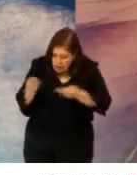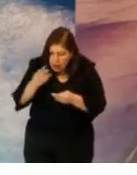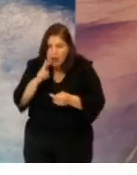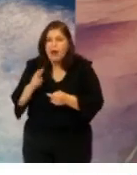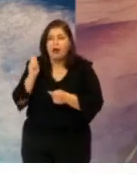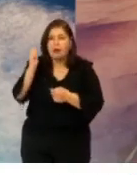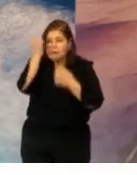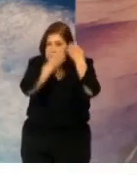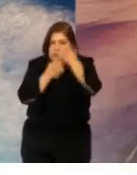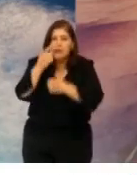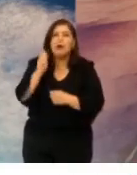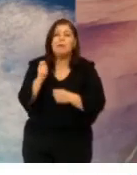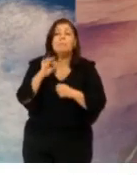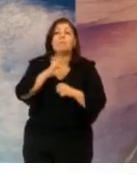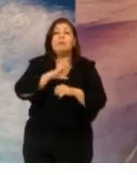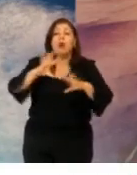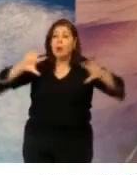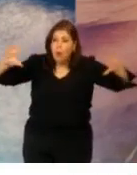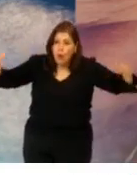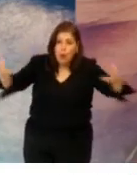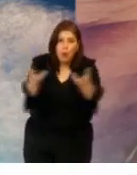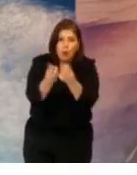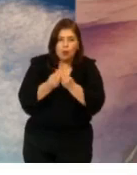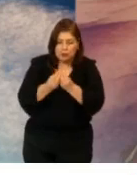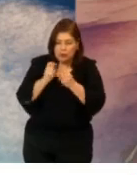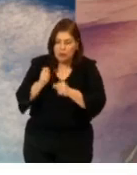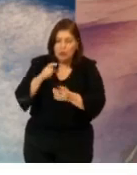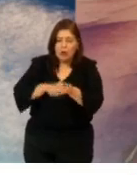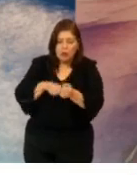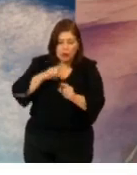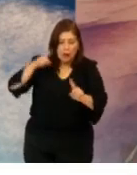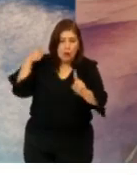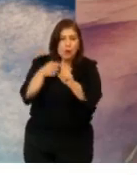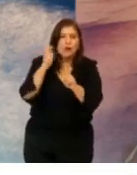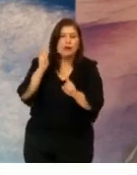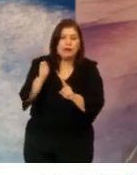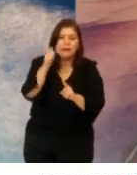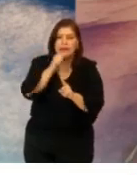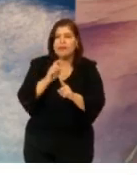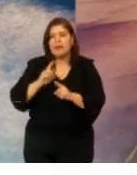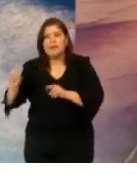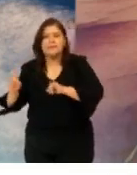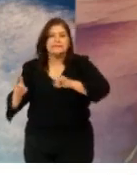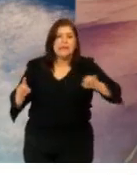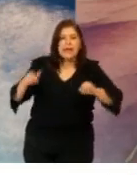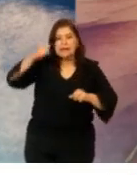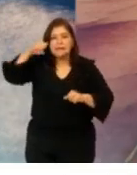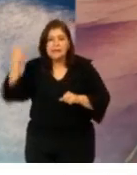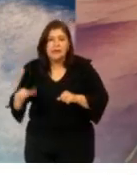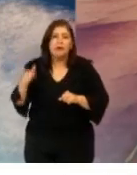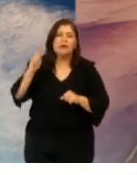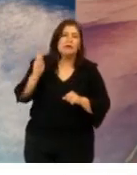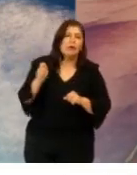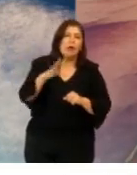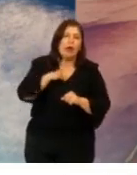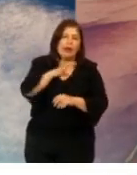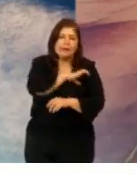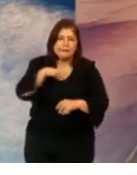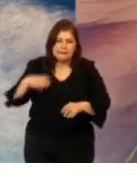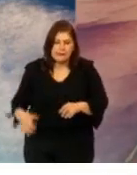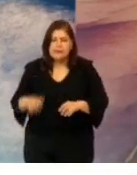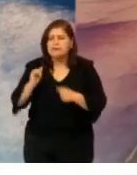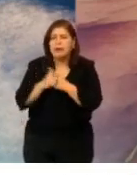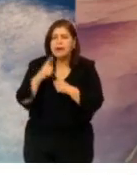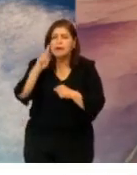porque hubo una concertación en un punto y participaron derecha, izquierda, ateos, cristianos y todo. Entonces, parte de lo